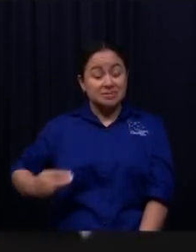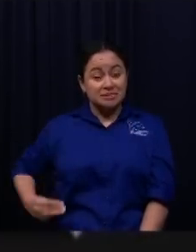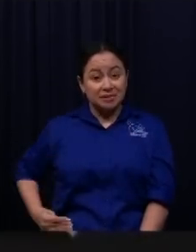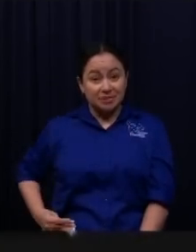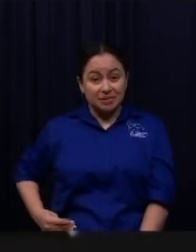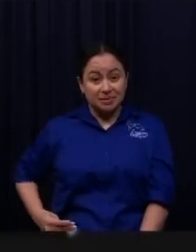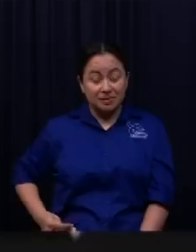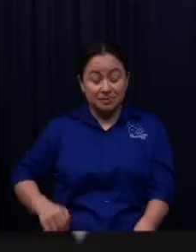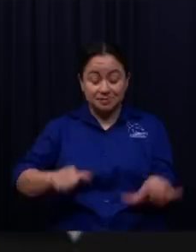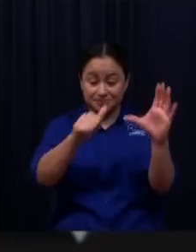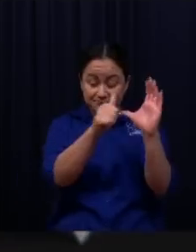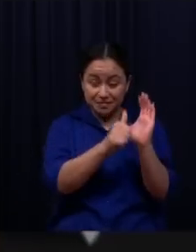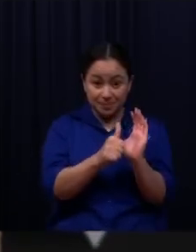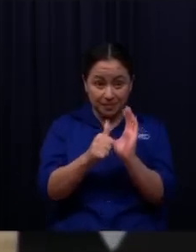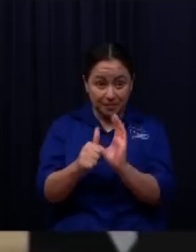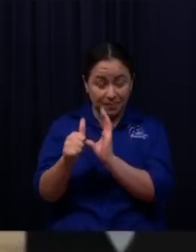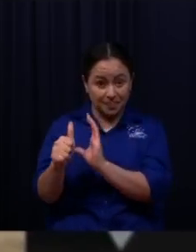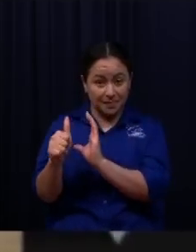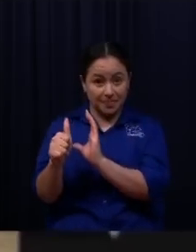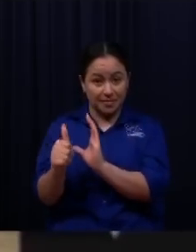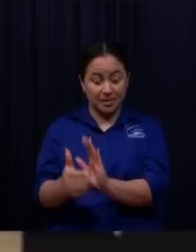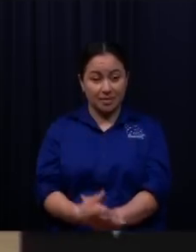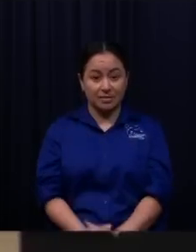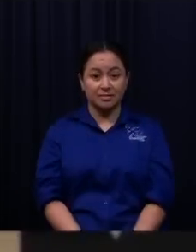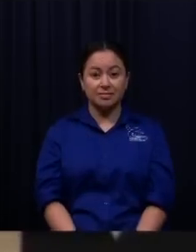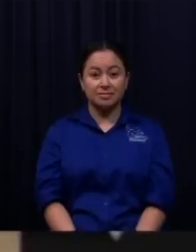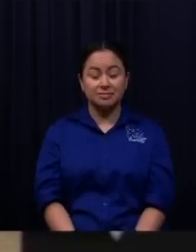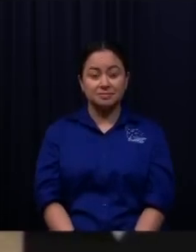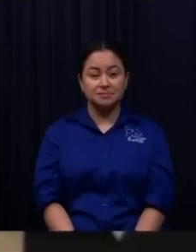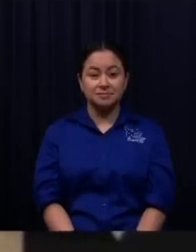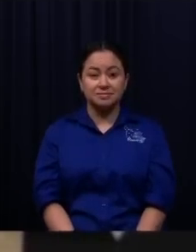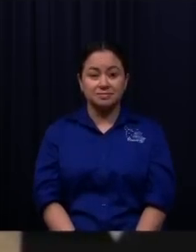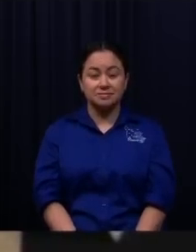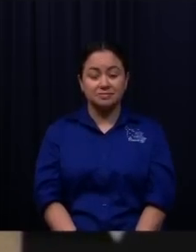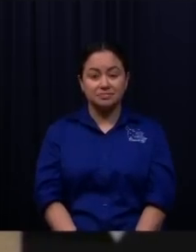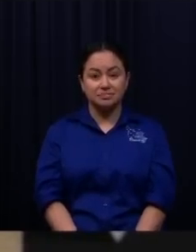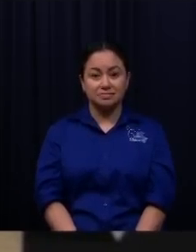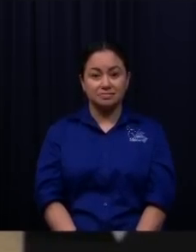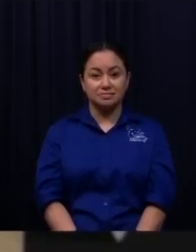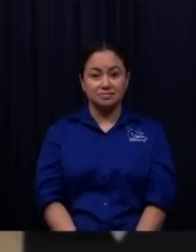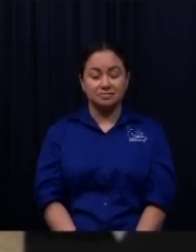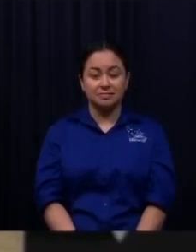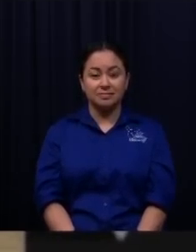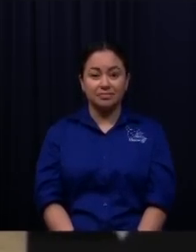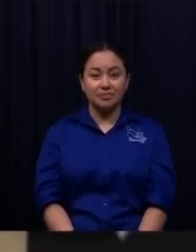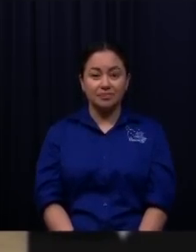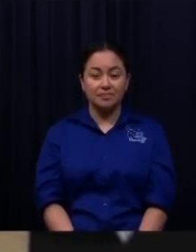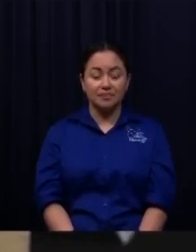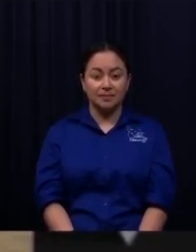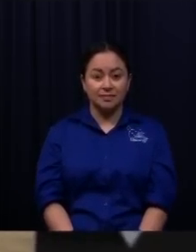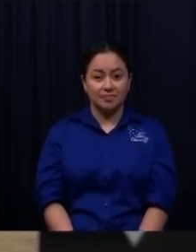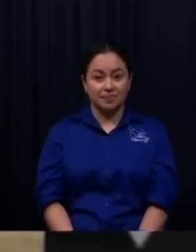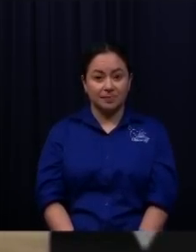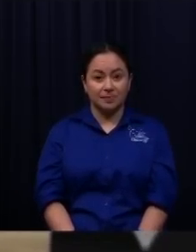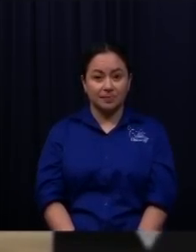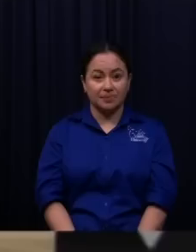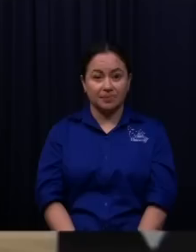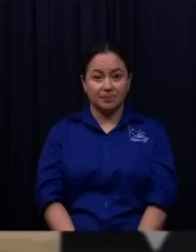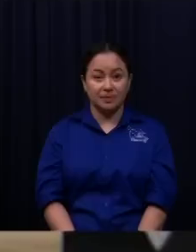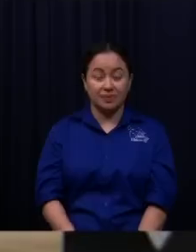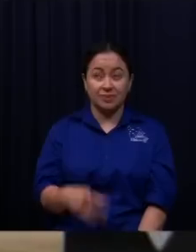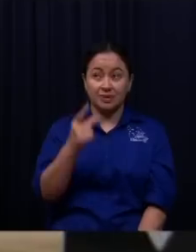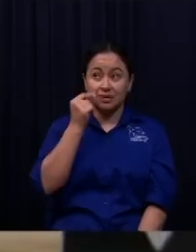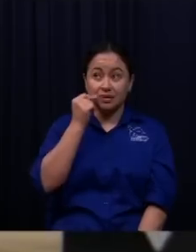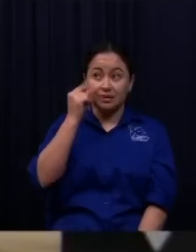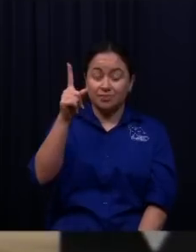¿verdad? Un solo evangelio, desde luego, no estoy diciendo que hayan dos evangelios, pero el Señor fue